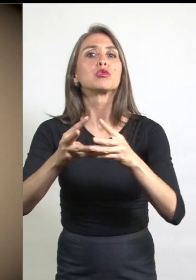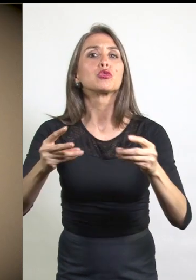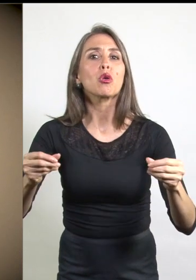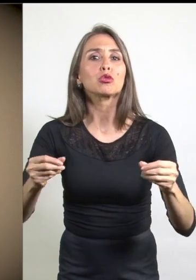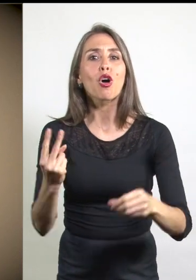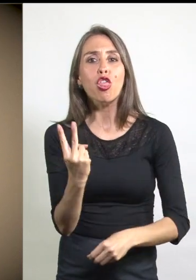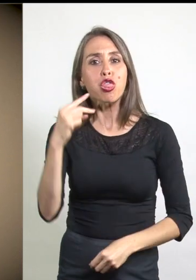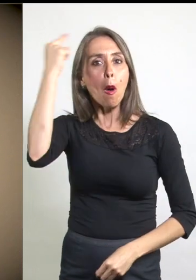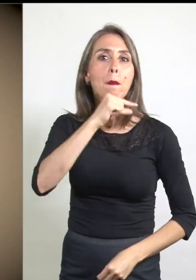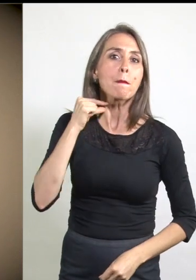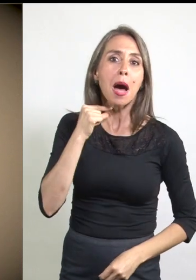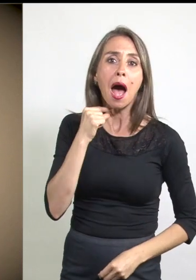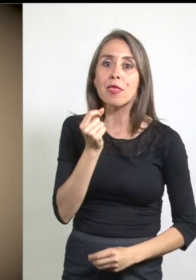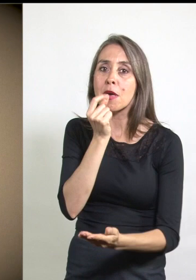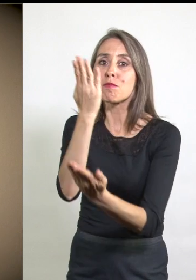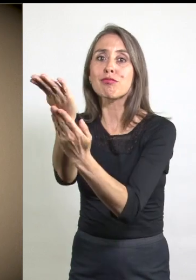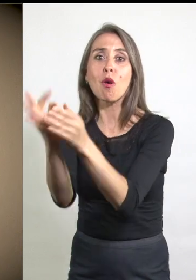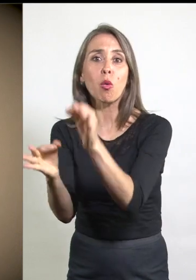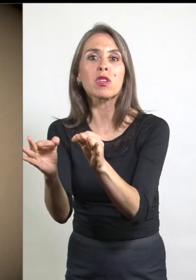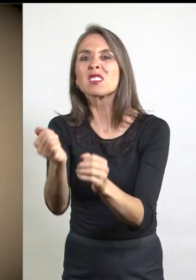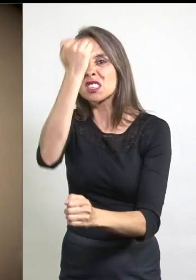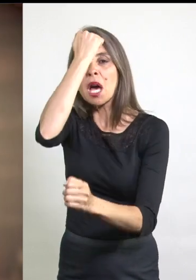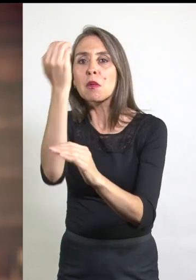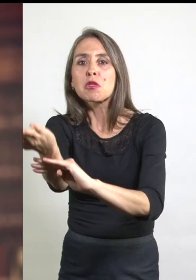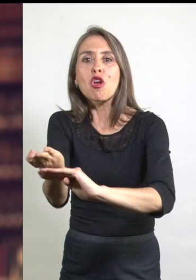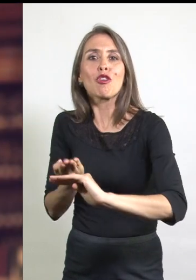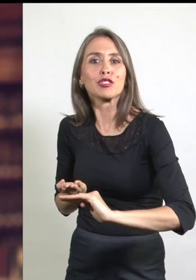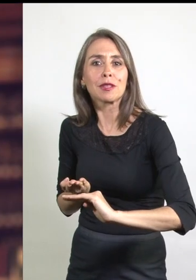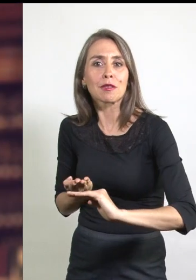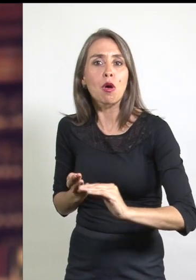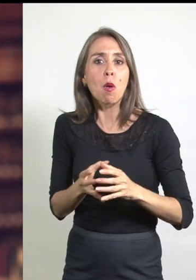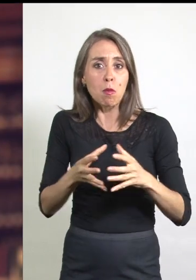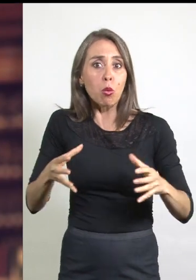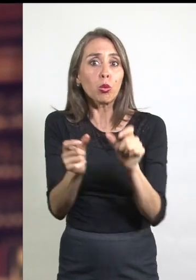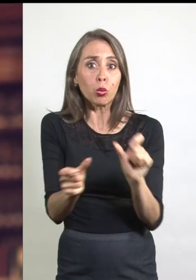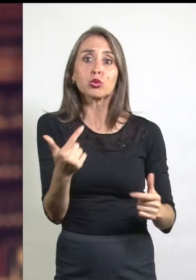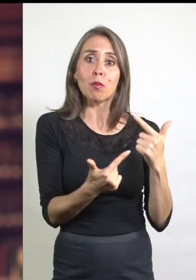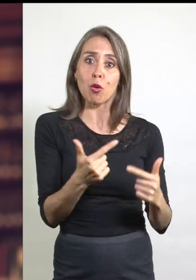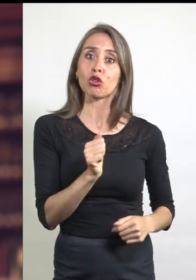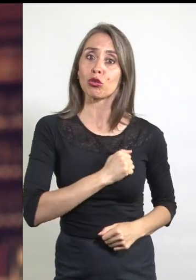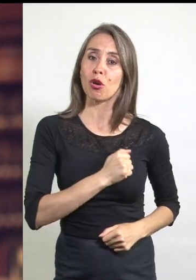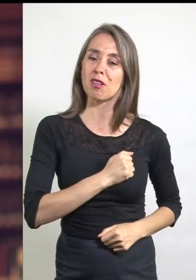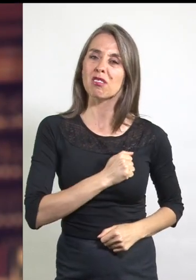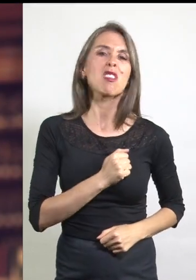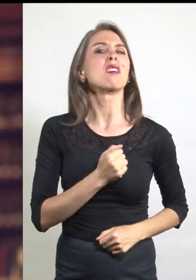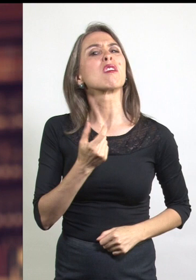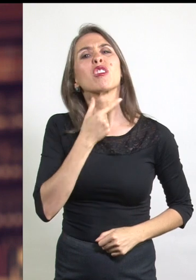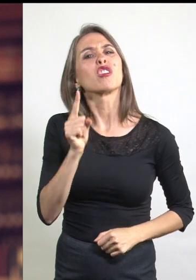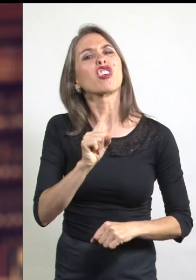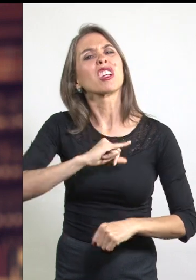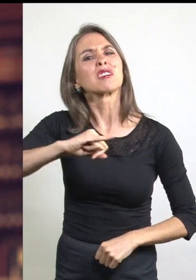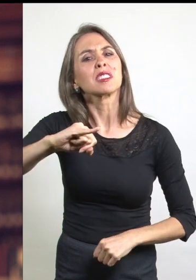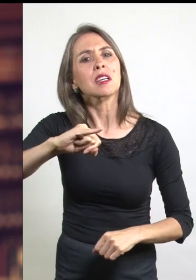al desistirse los dos canónigos del recurso judicial. Por ello, un significativo grupo de políticos católicos no consideró